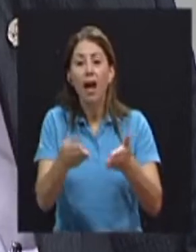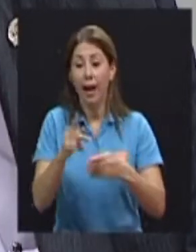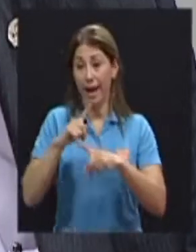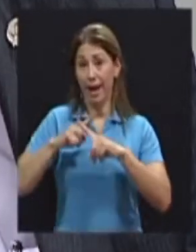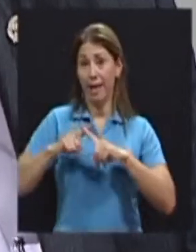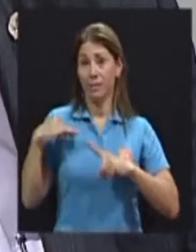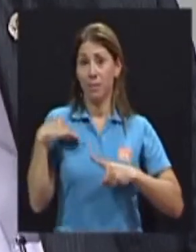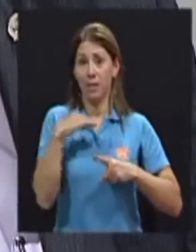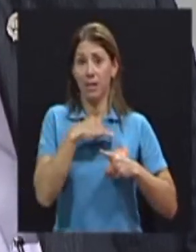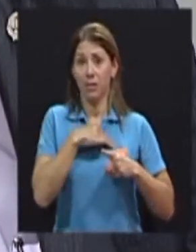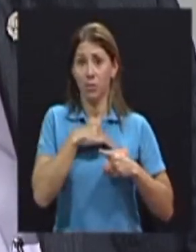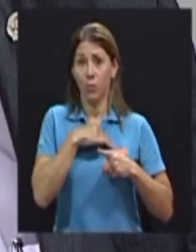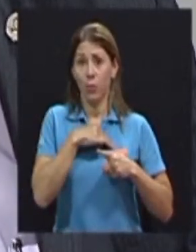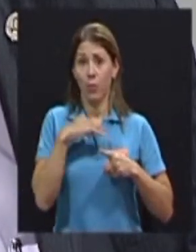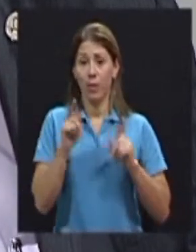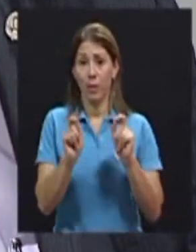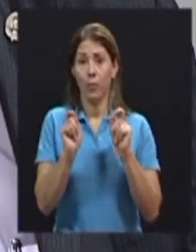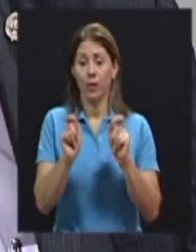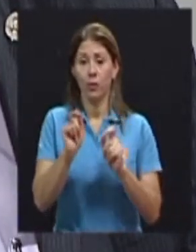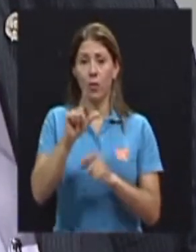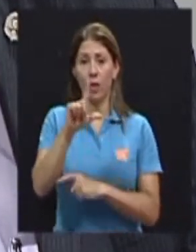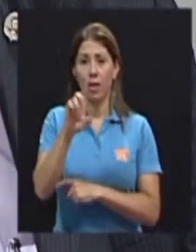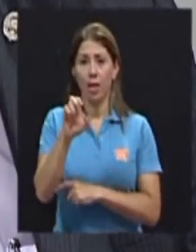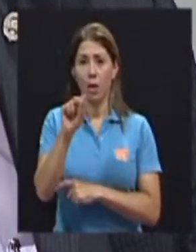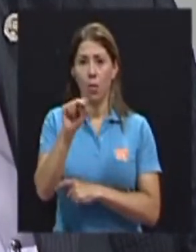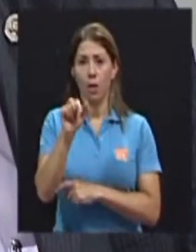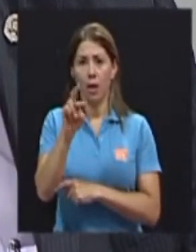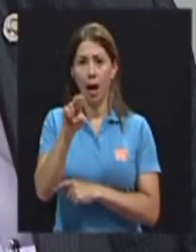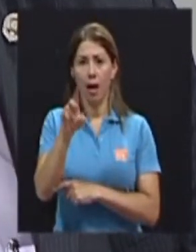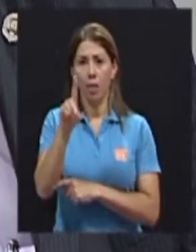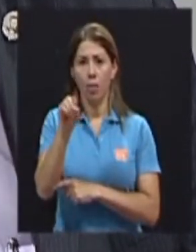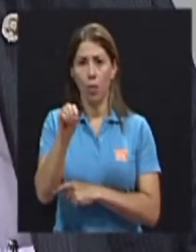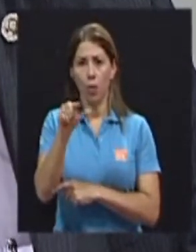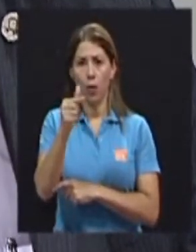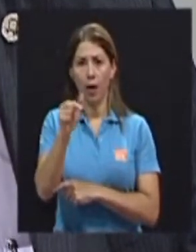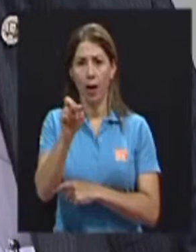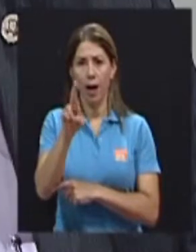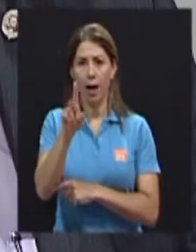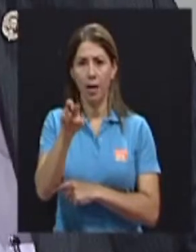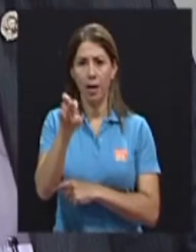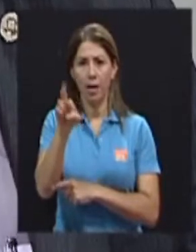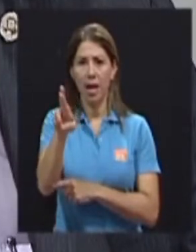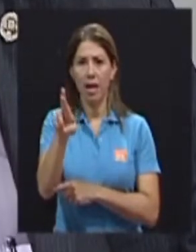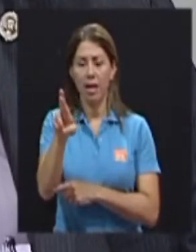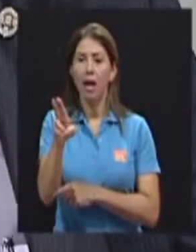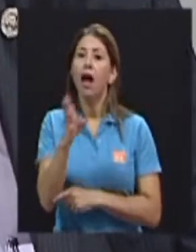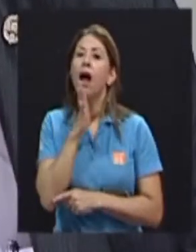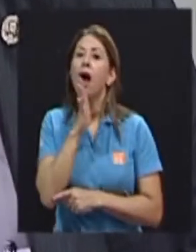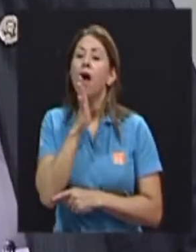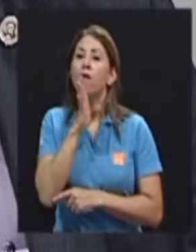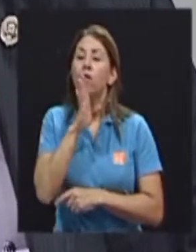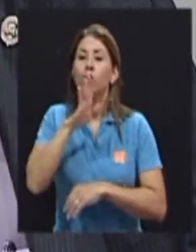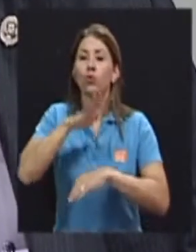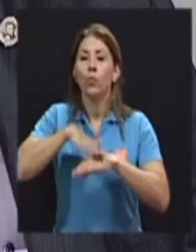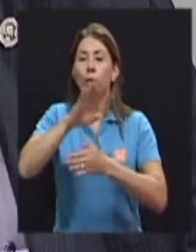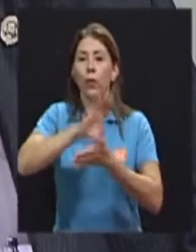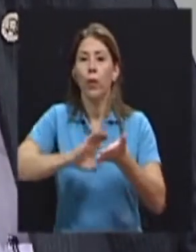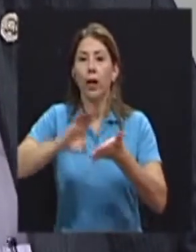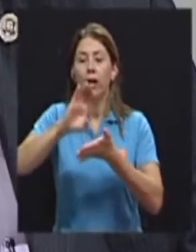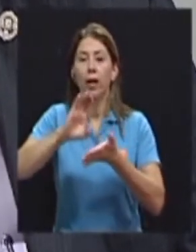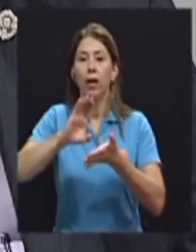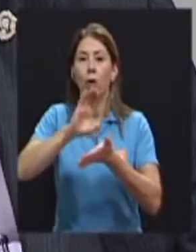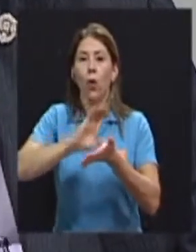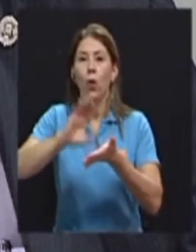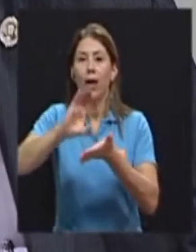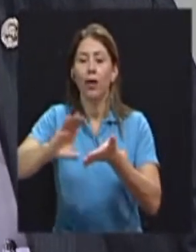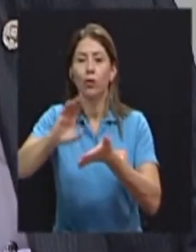Leonardo Garnier, se refirió sin ningún ánimo peyorativo, pero sí descriptivo a los colegios universitarios como